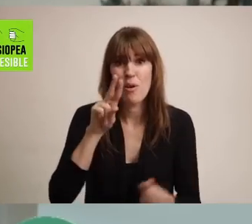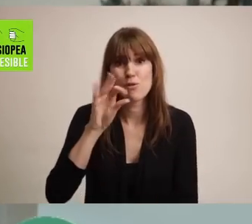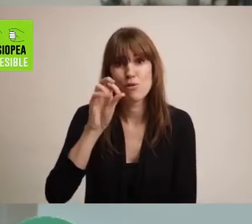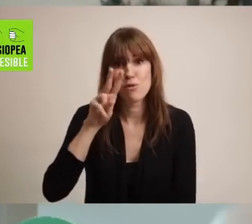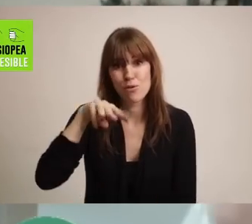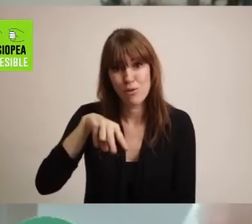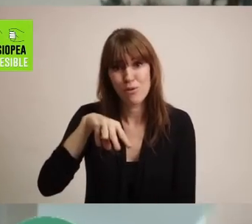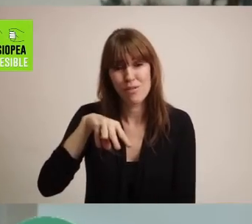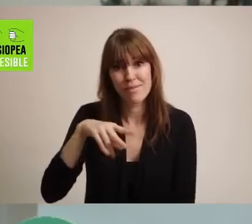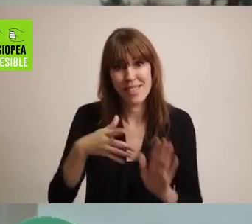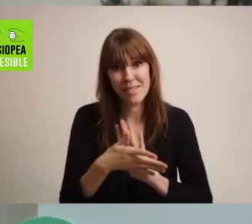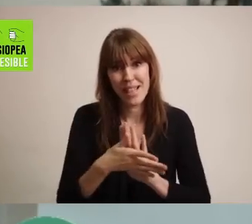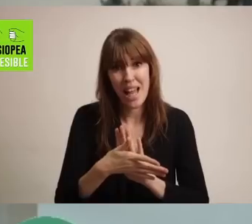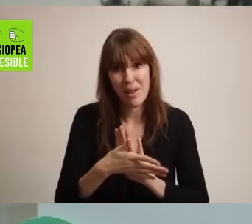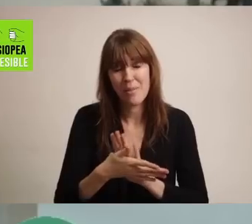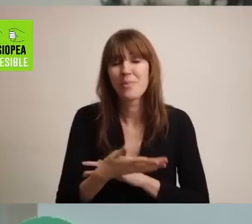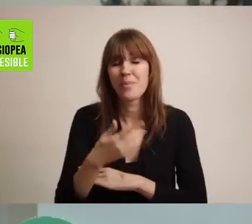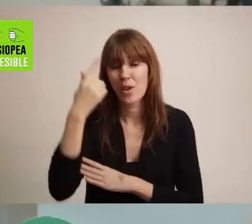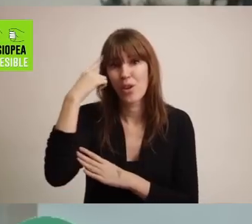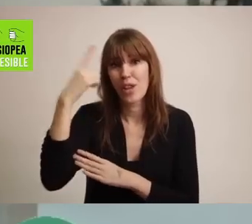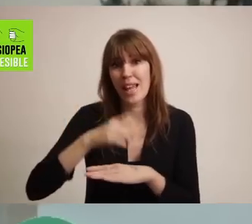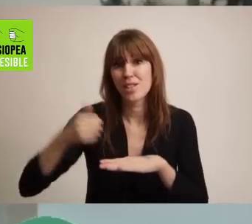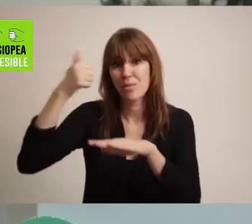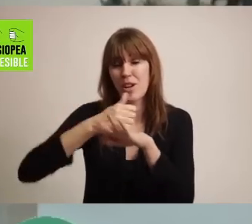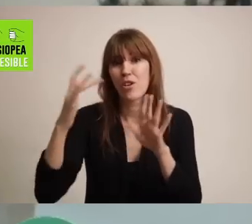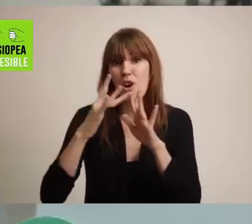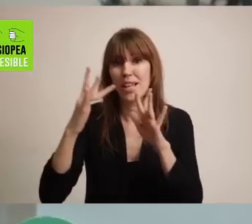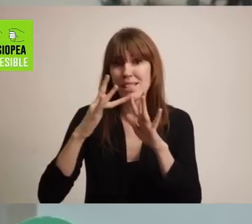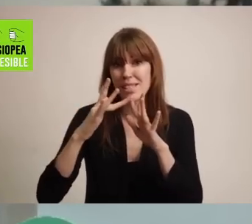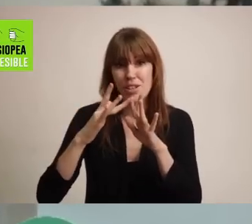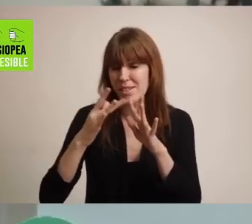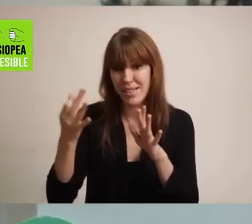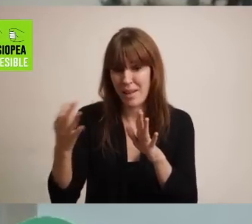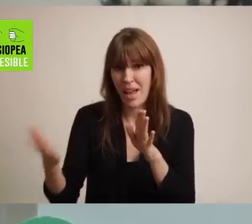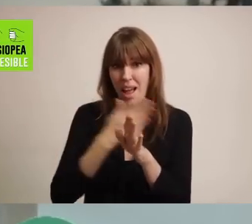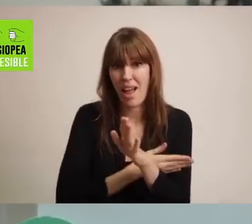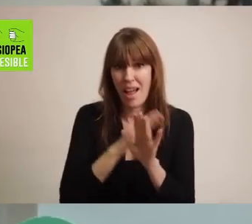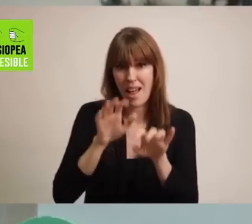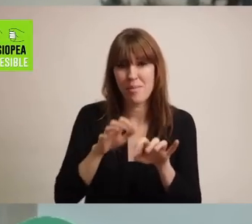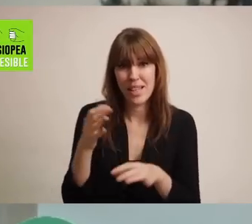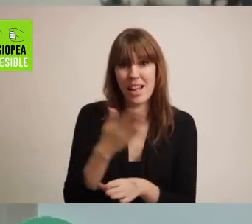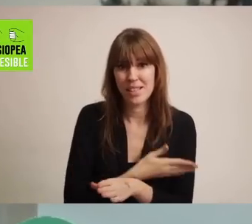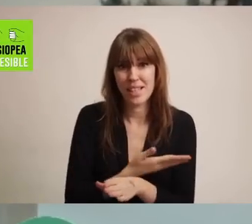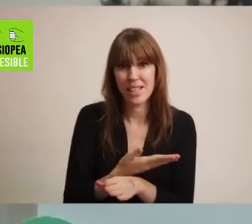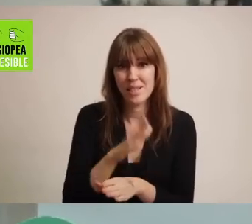es esa conexión con nuestra conciencia superior, que es por lo que podemos despertar nuestro maestro